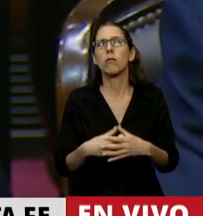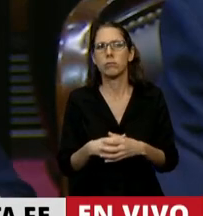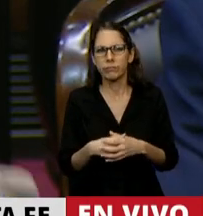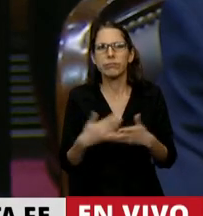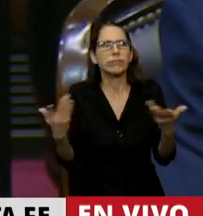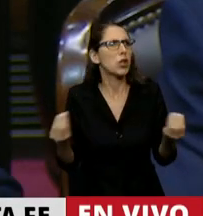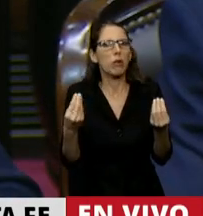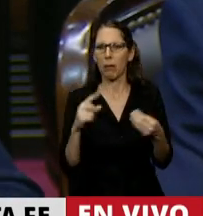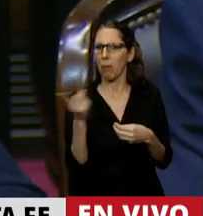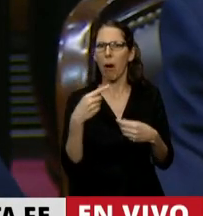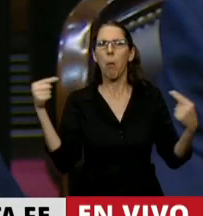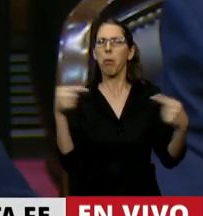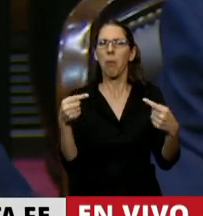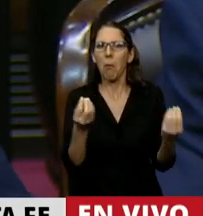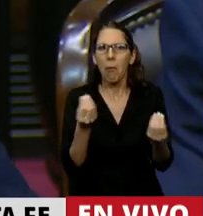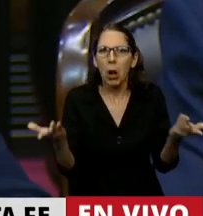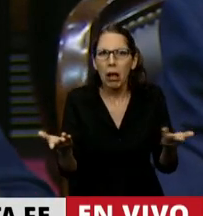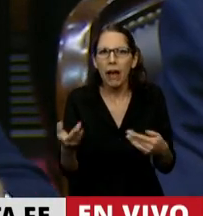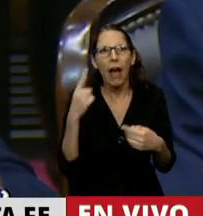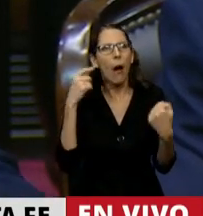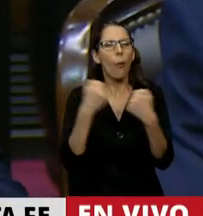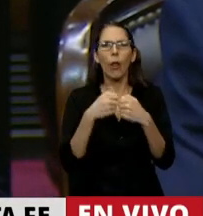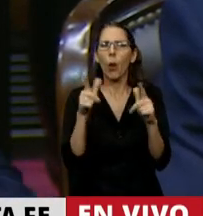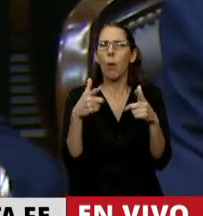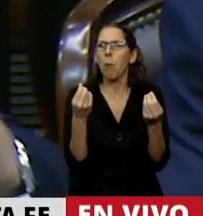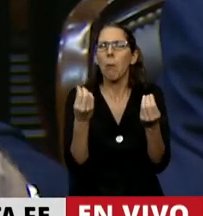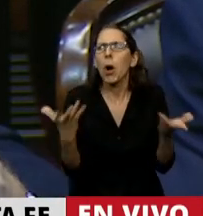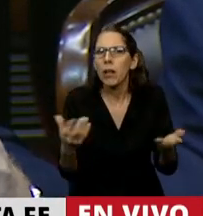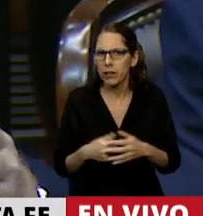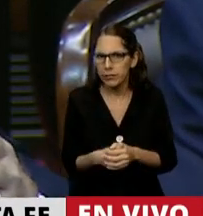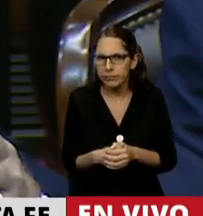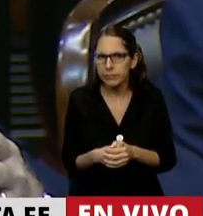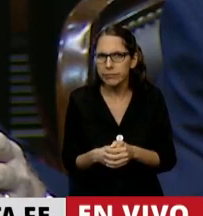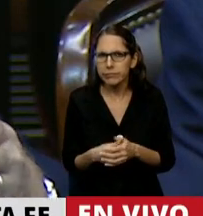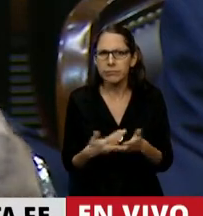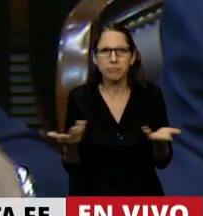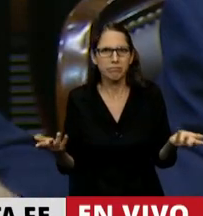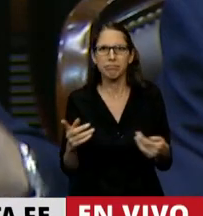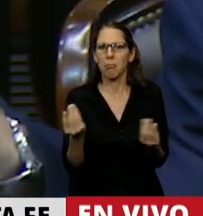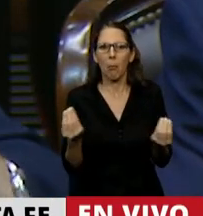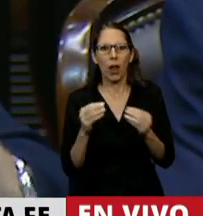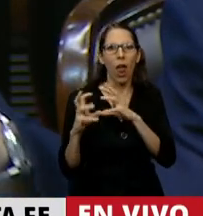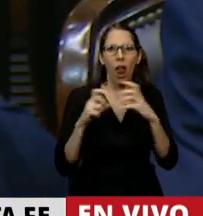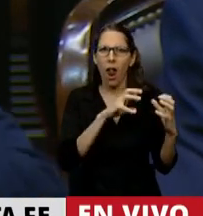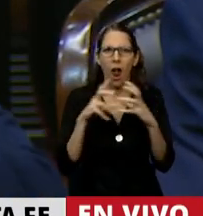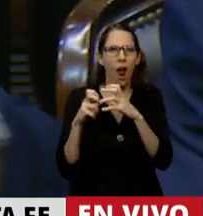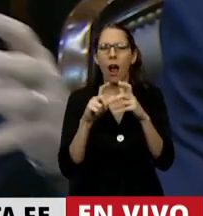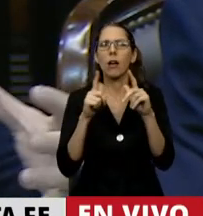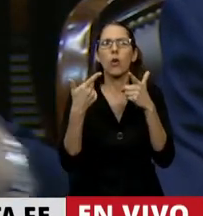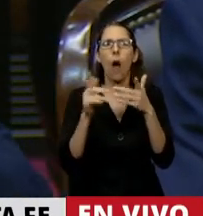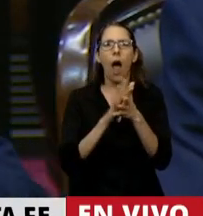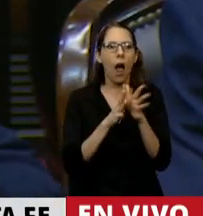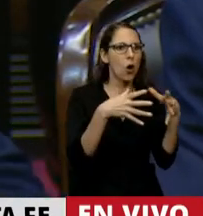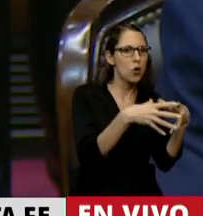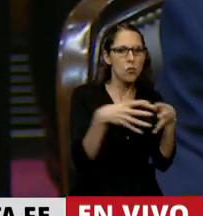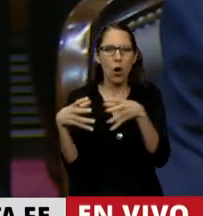¿dónde está el desacuerdo? ¿Dónde está el punto que no nos permite equilibrar y establecer un puente entre